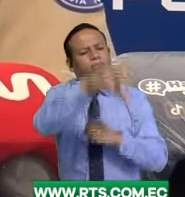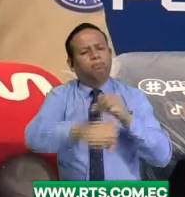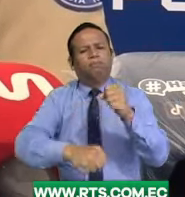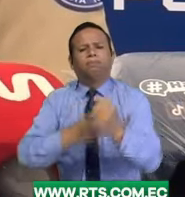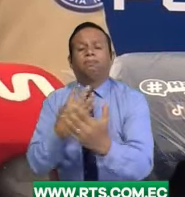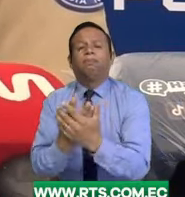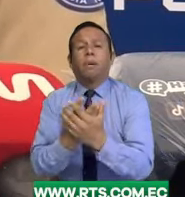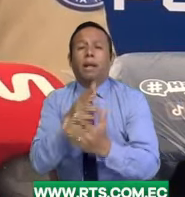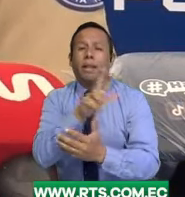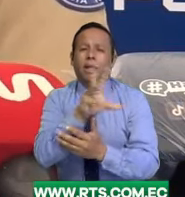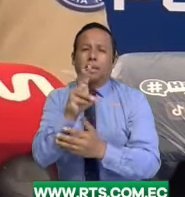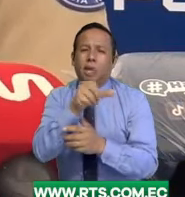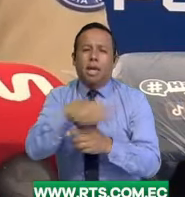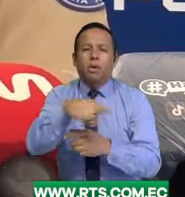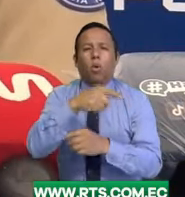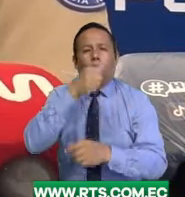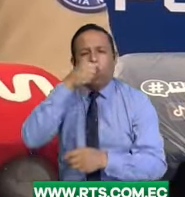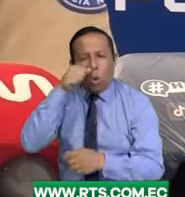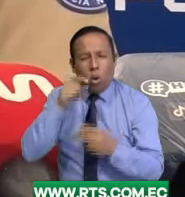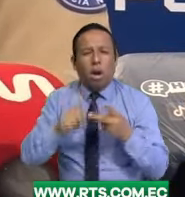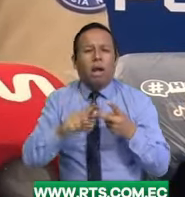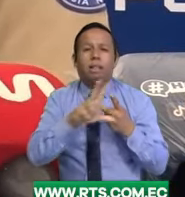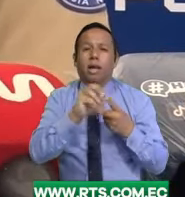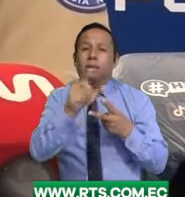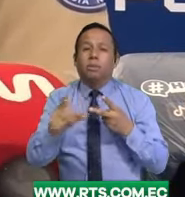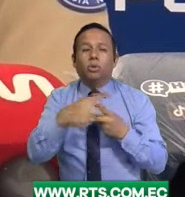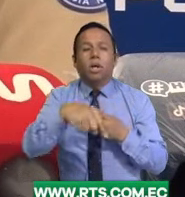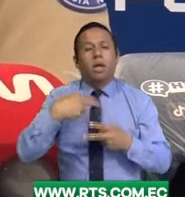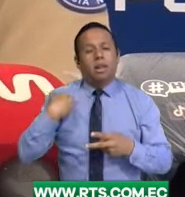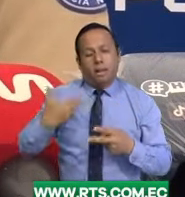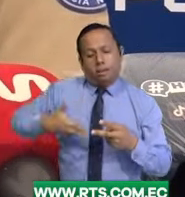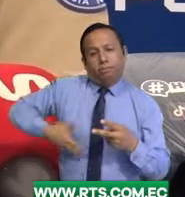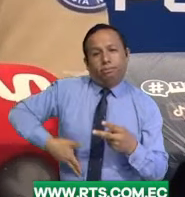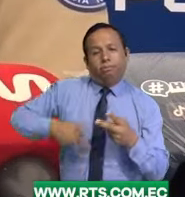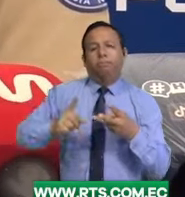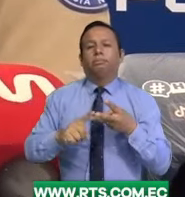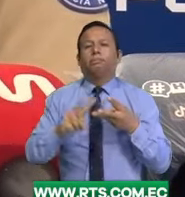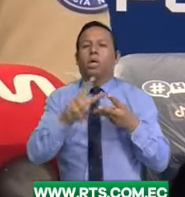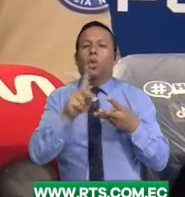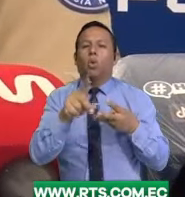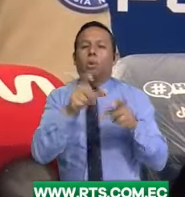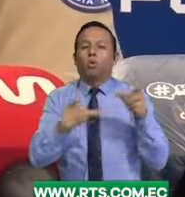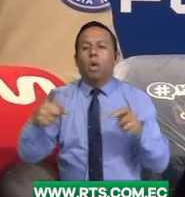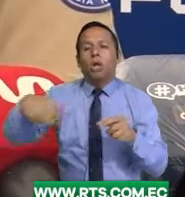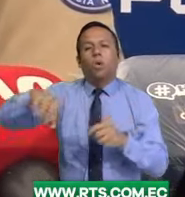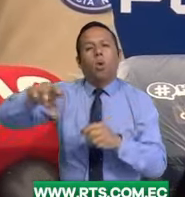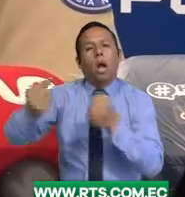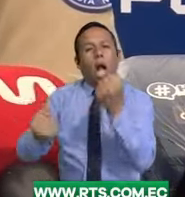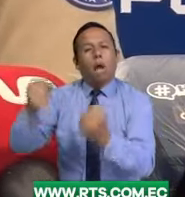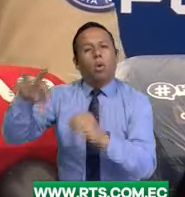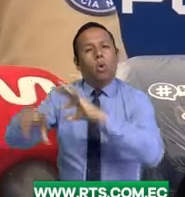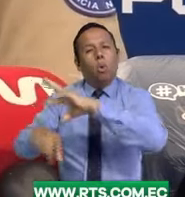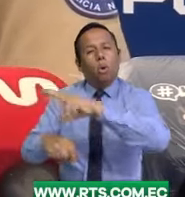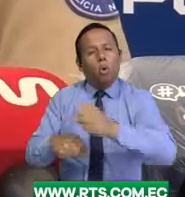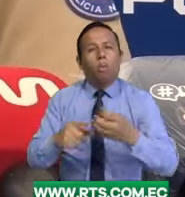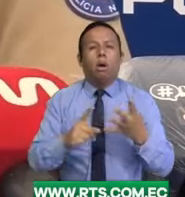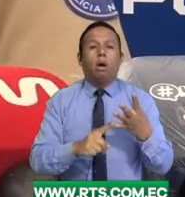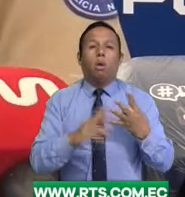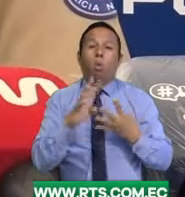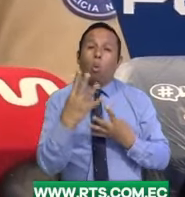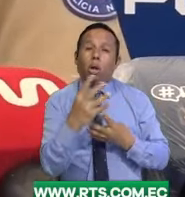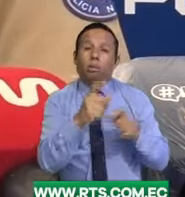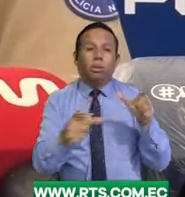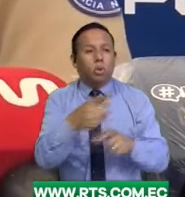tráfico de drogas, 30 personas por tráfico de armas, 21 personas por robo de vehículos, 4 personas detenidas por el